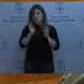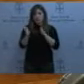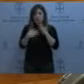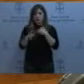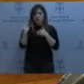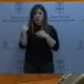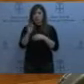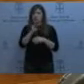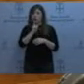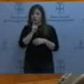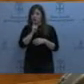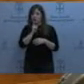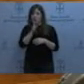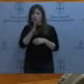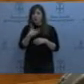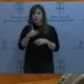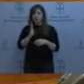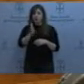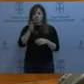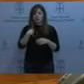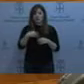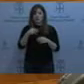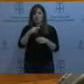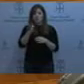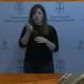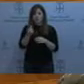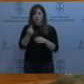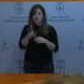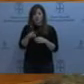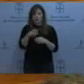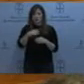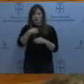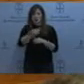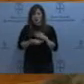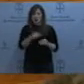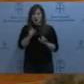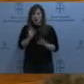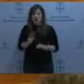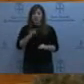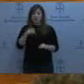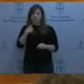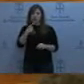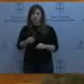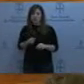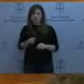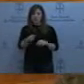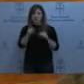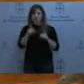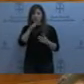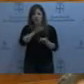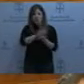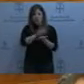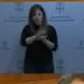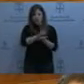que podía afectar o que afectaba la tesorería y eso no es factible. Y le diré más para que, en fin, se tranquilice